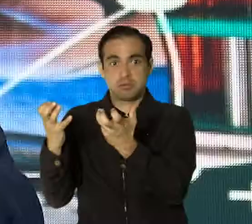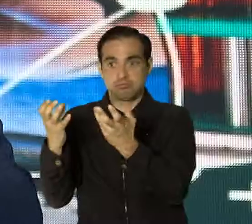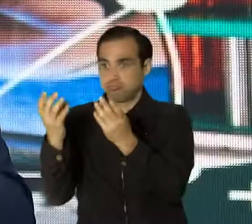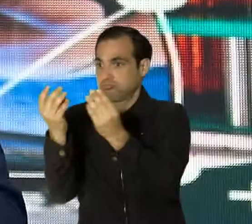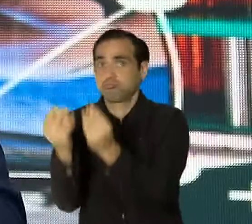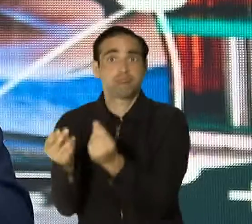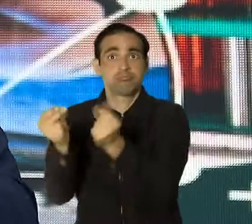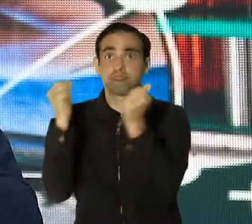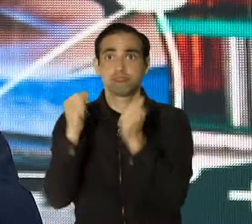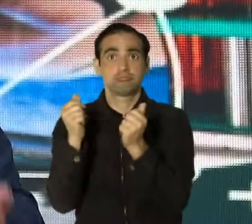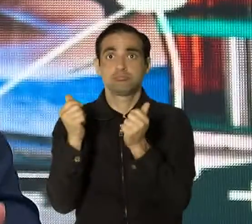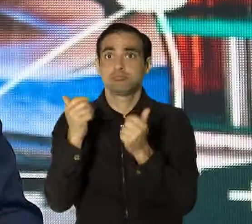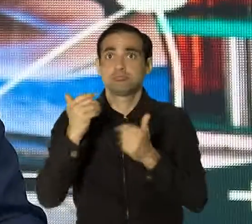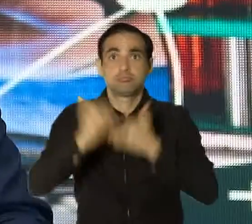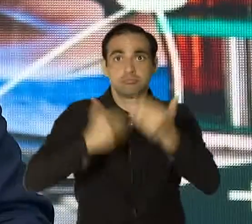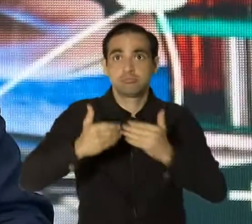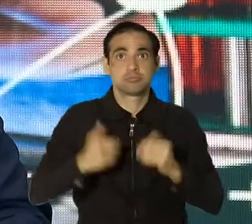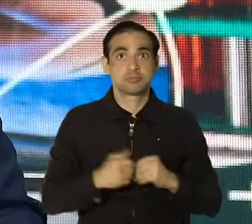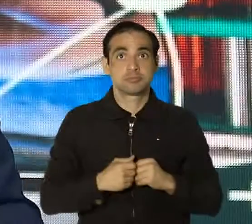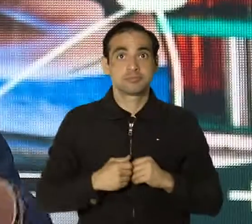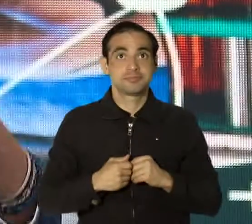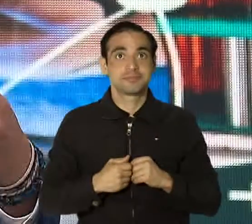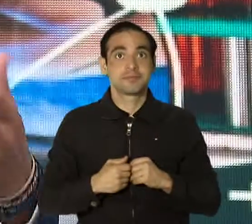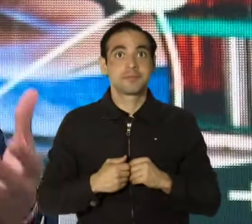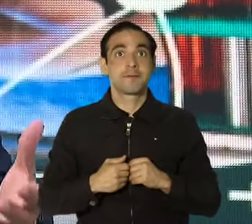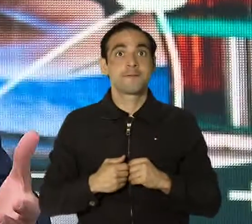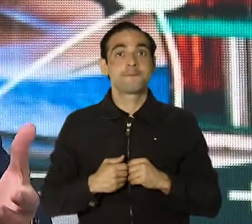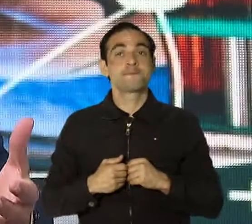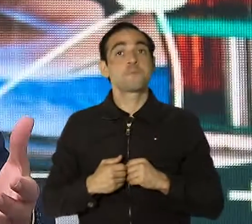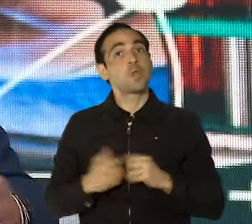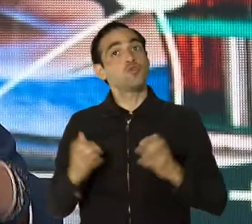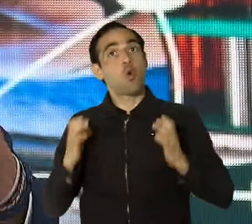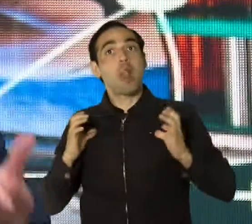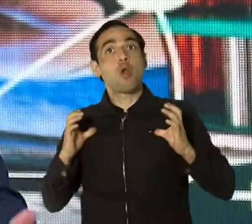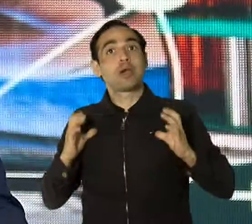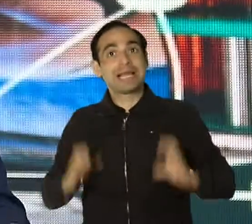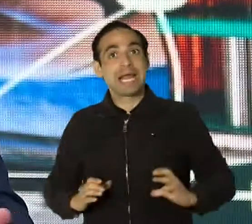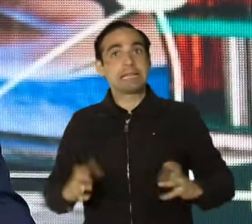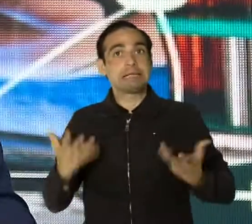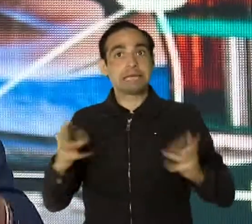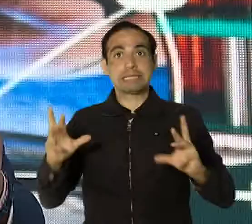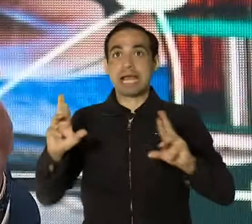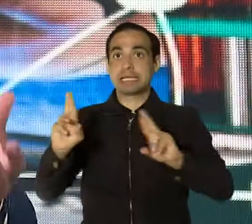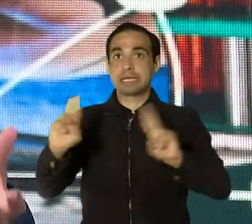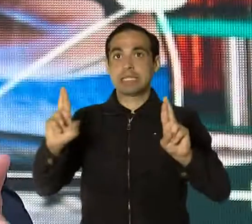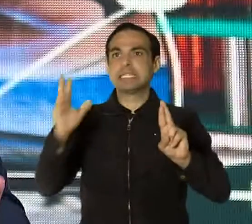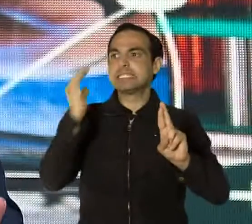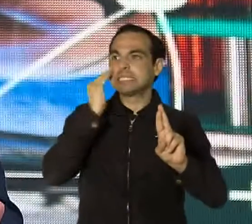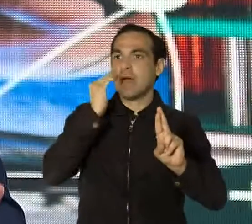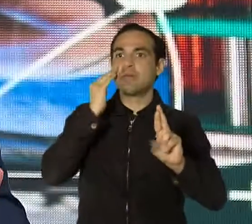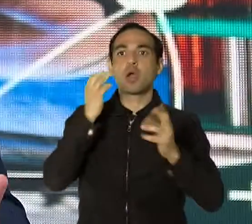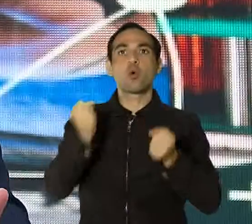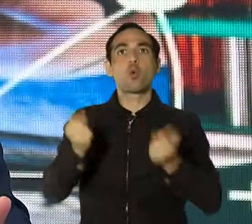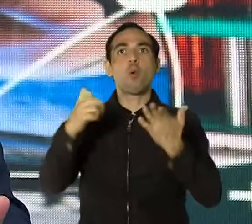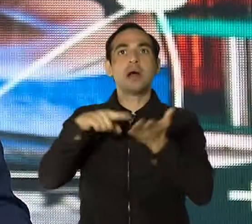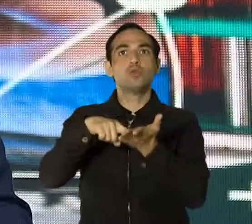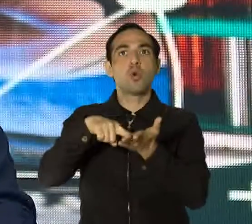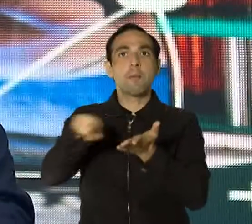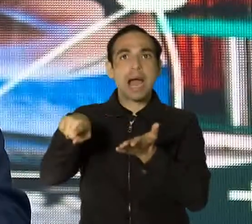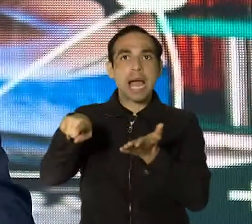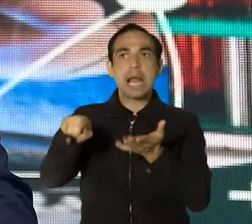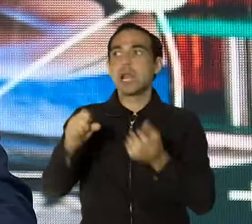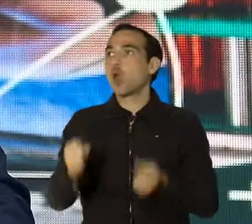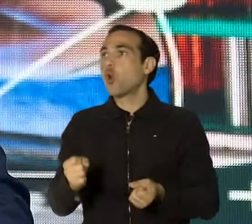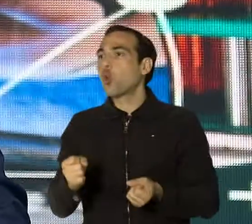ningún cliente ni a ellos mismos posible. Y ya el cliente está preparado, sabe cuánto es su pago, sabe cuánto es su límite prestatario